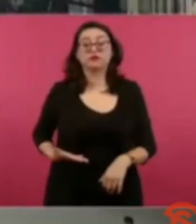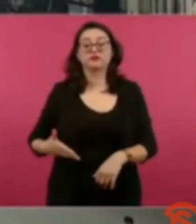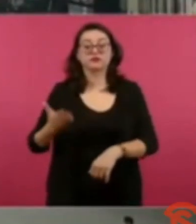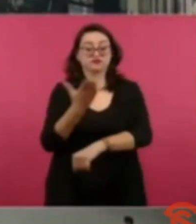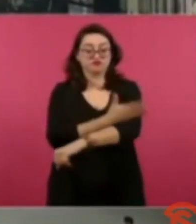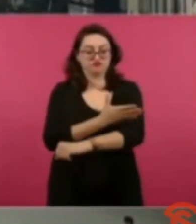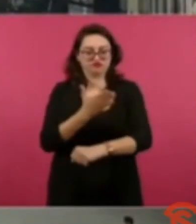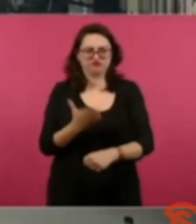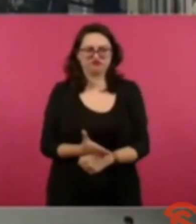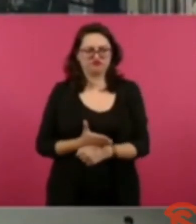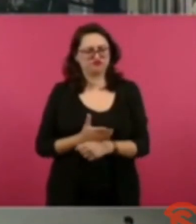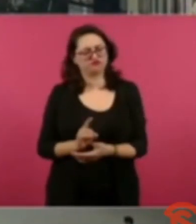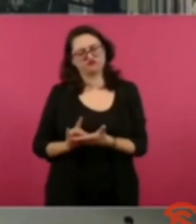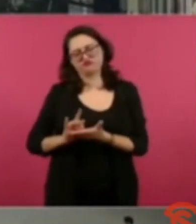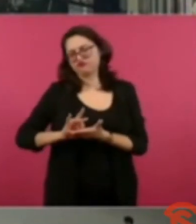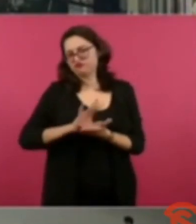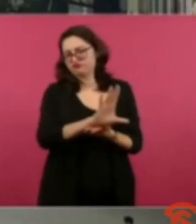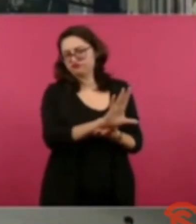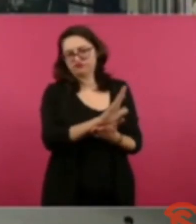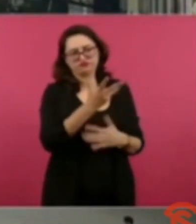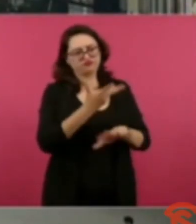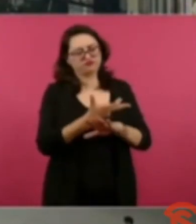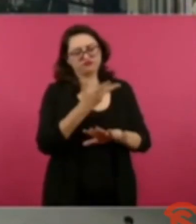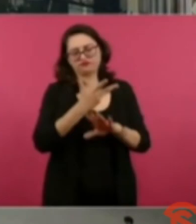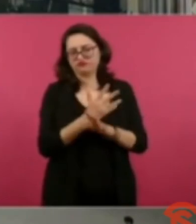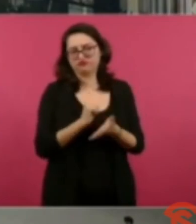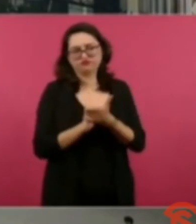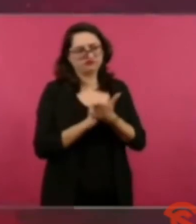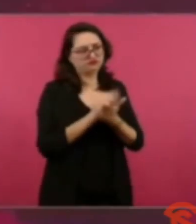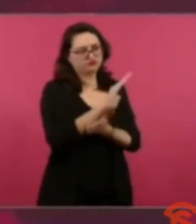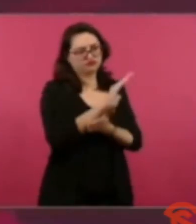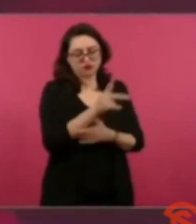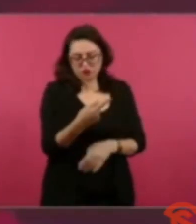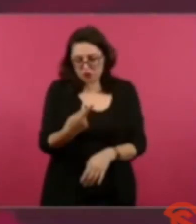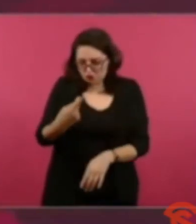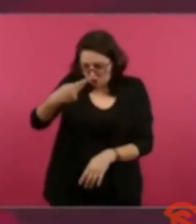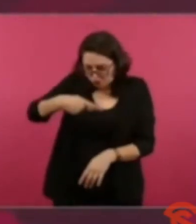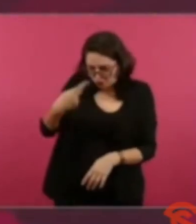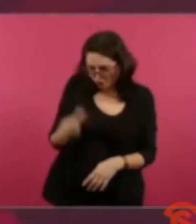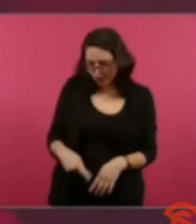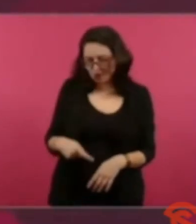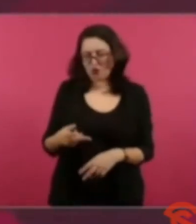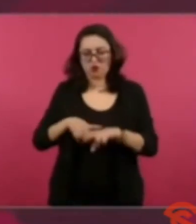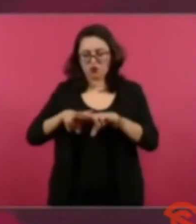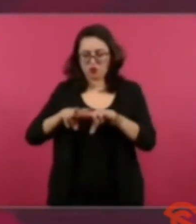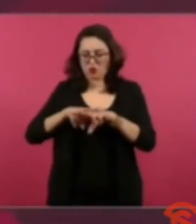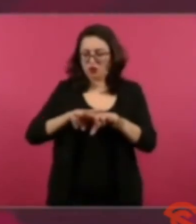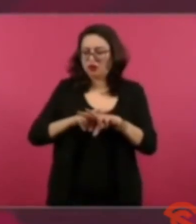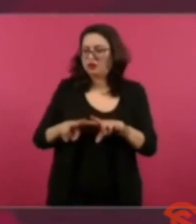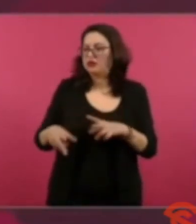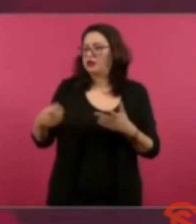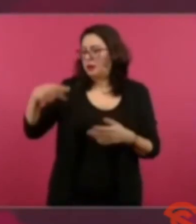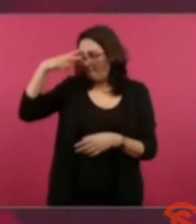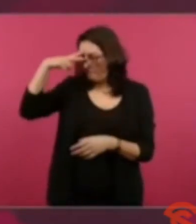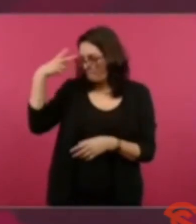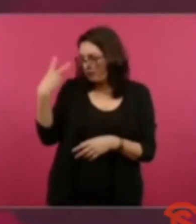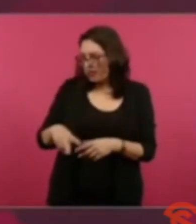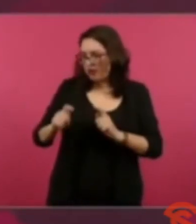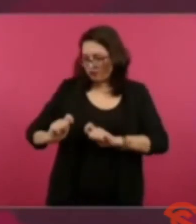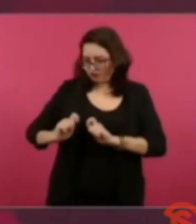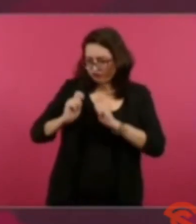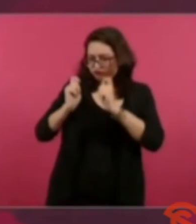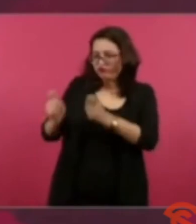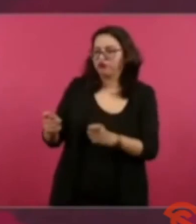mexicaniza los ferrocarriles porque establece que tenían que ser mexicanos